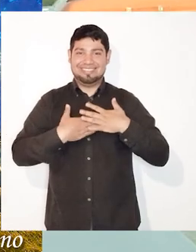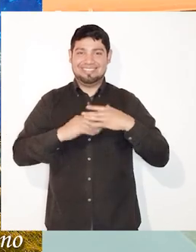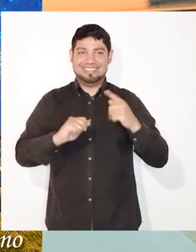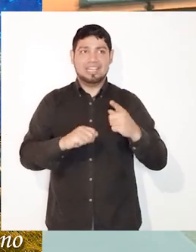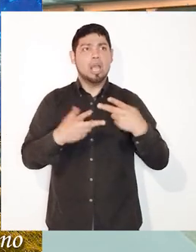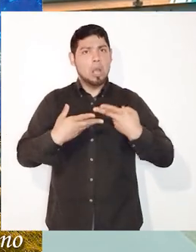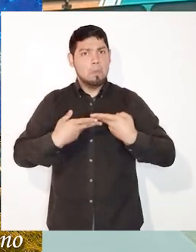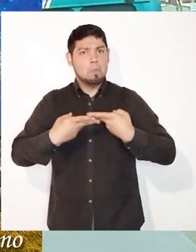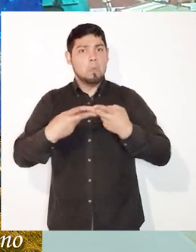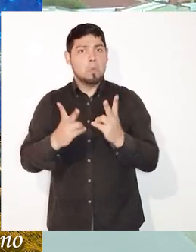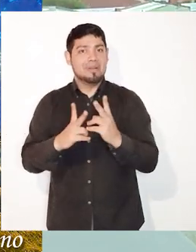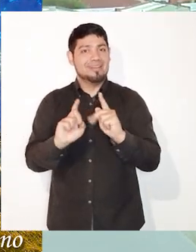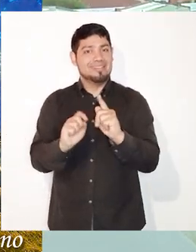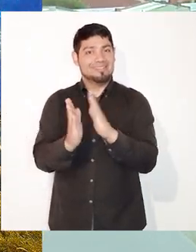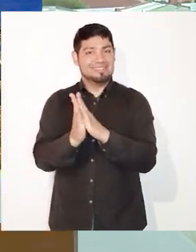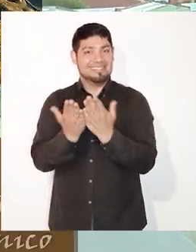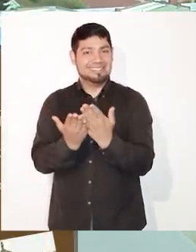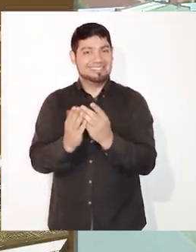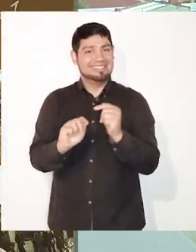llamó Raíces Magallánicas.